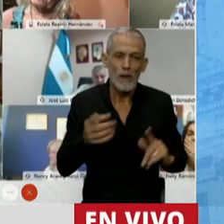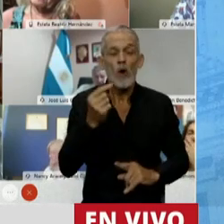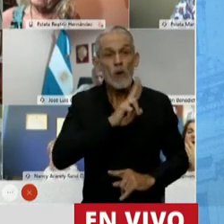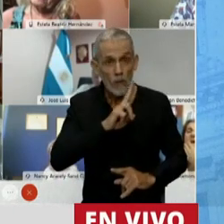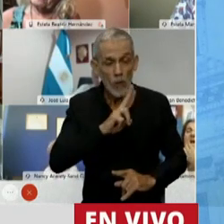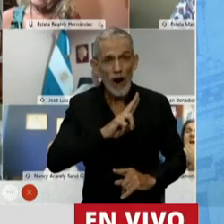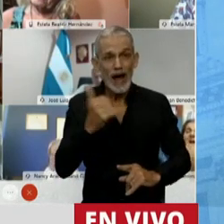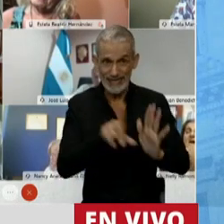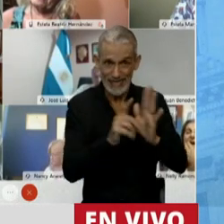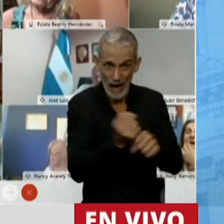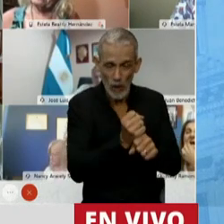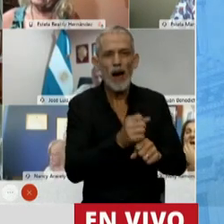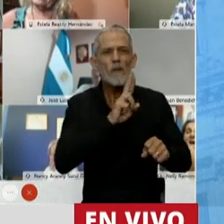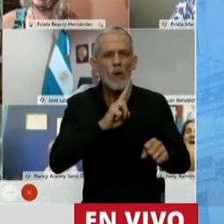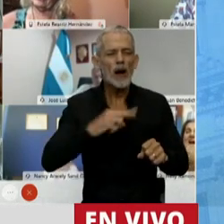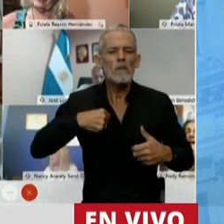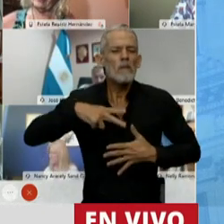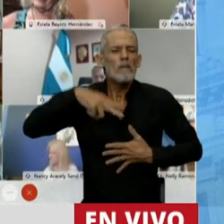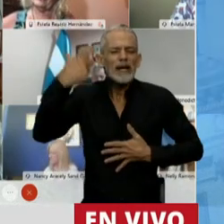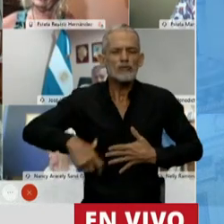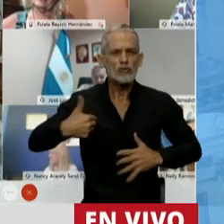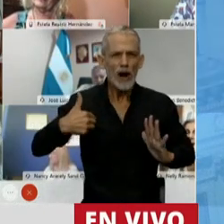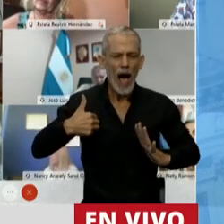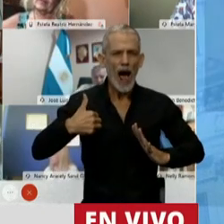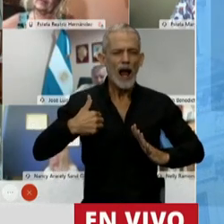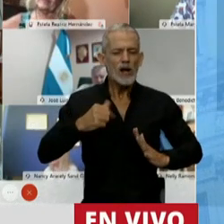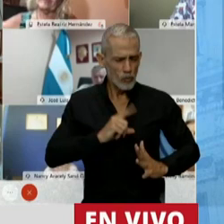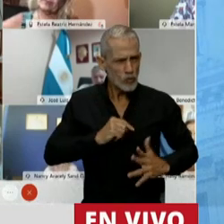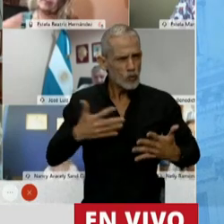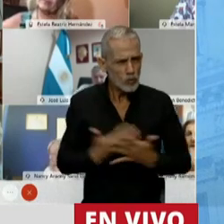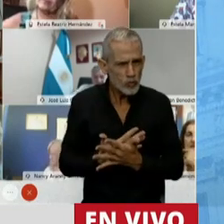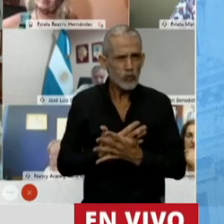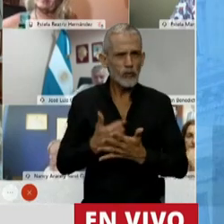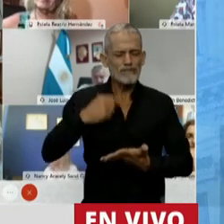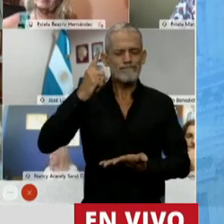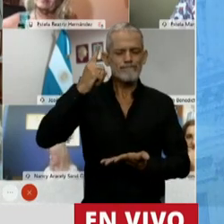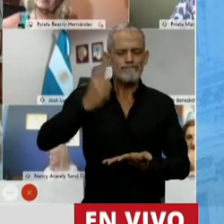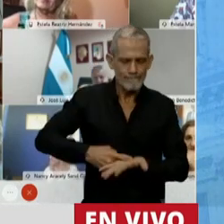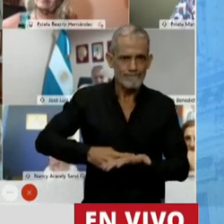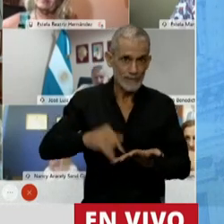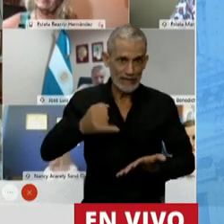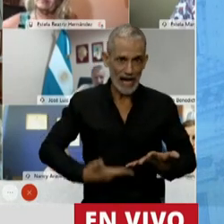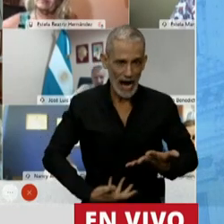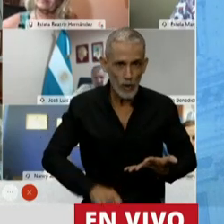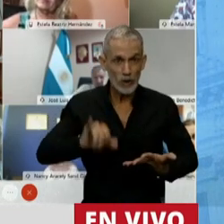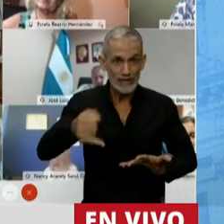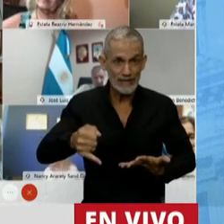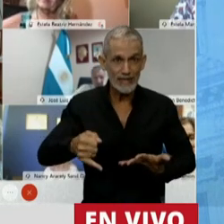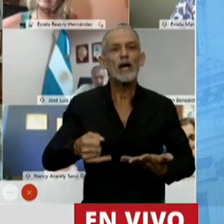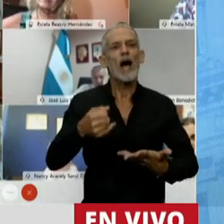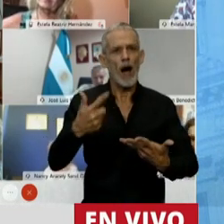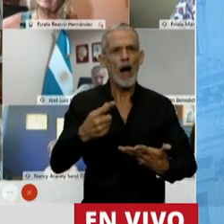mujer que de una manera personal y dolorosa así decide hacerlo, se le darán